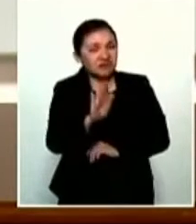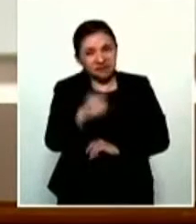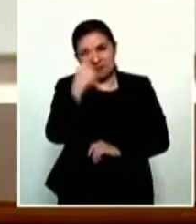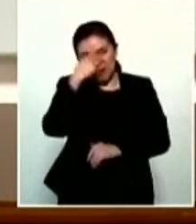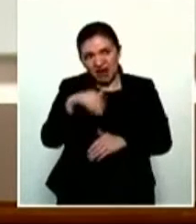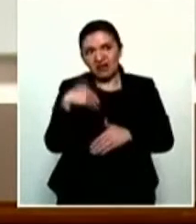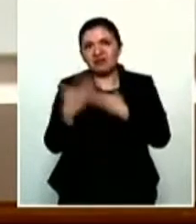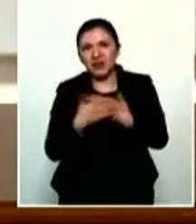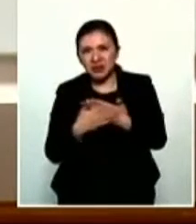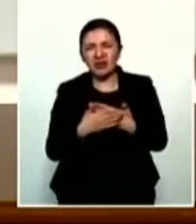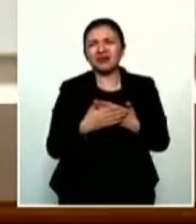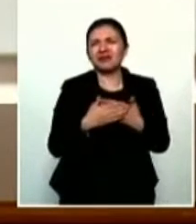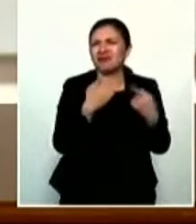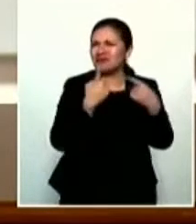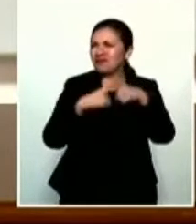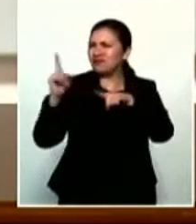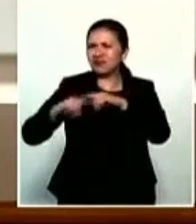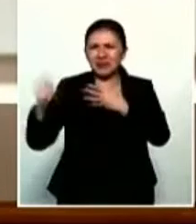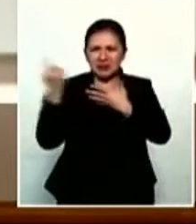tipo y